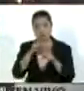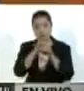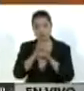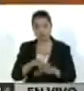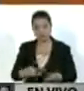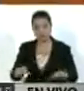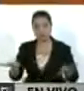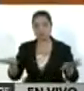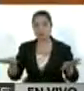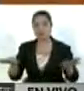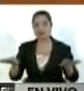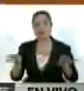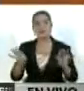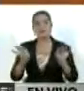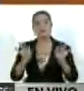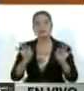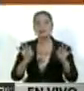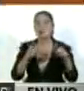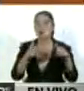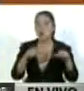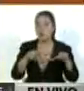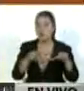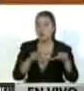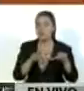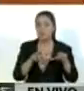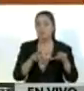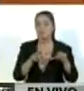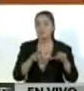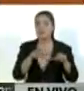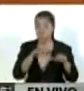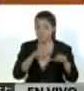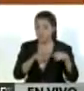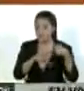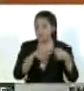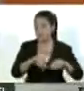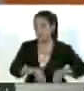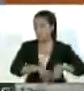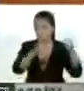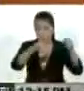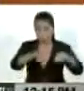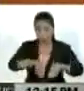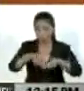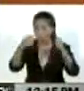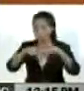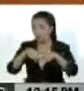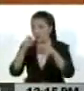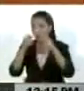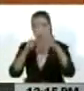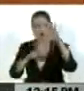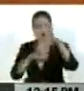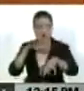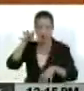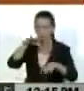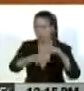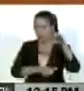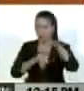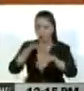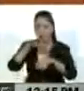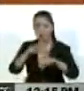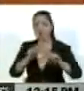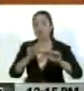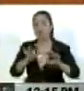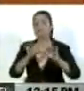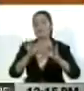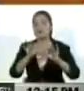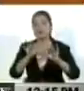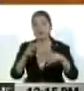en los focos específicos donde se han causado destrozos, actos vandálicos, específicamente